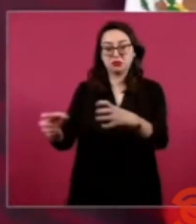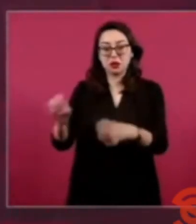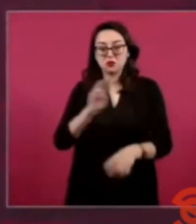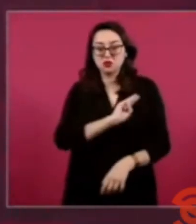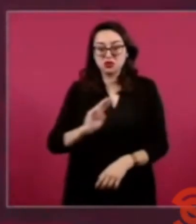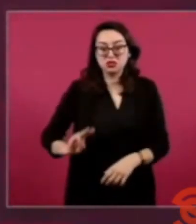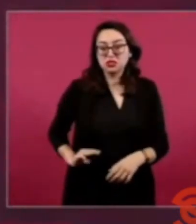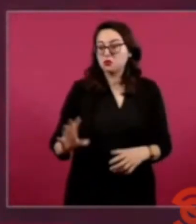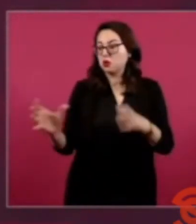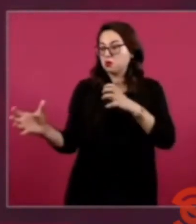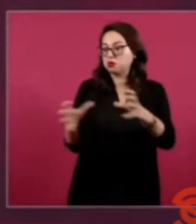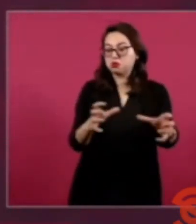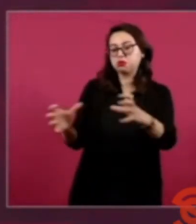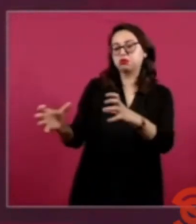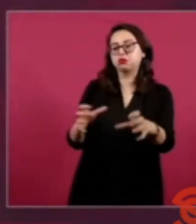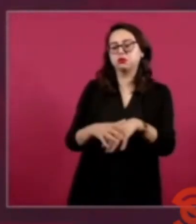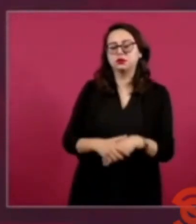municipios,